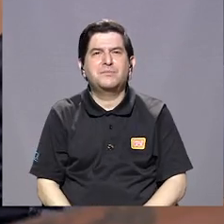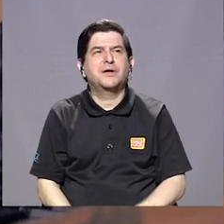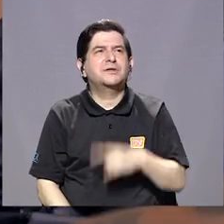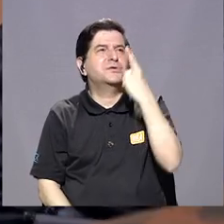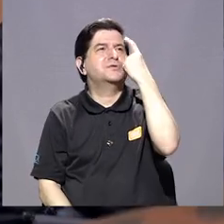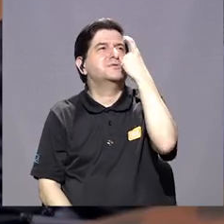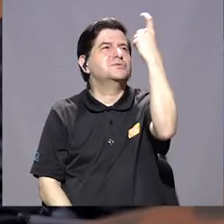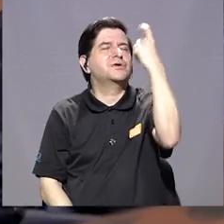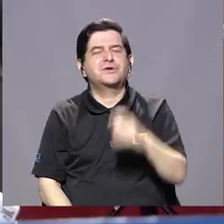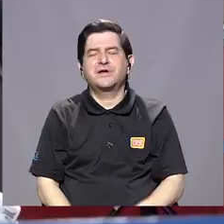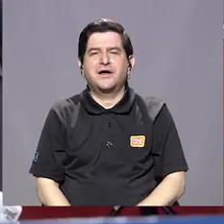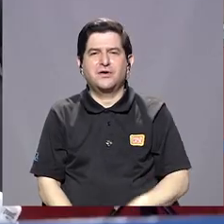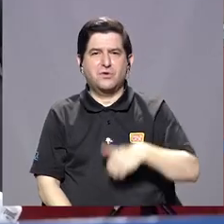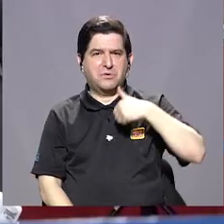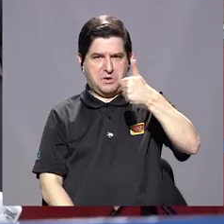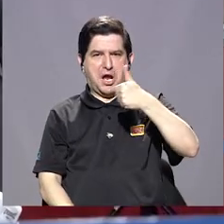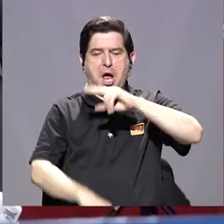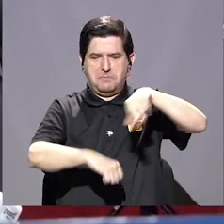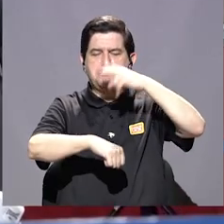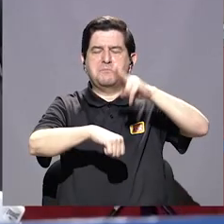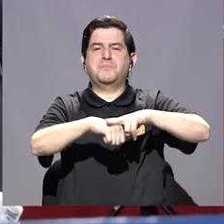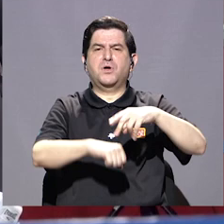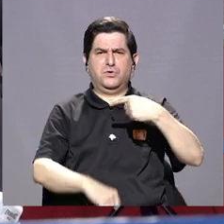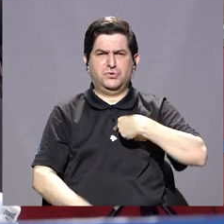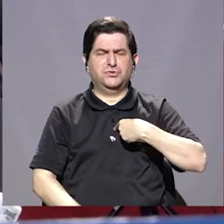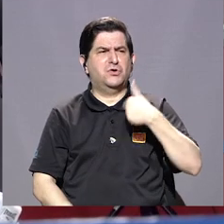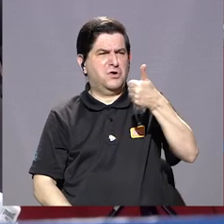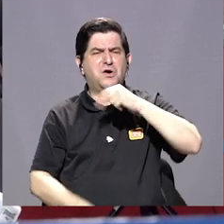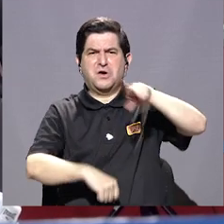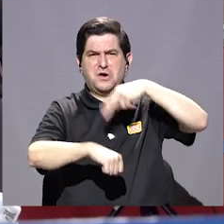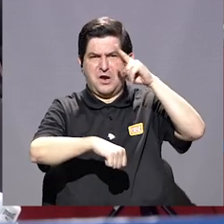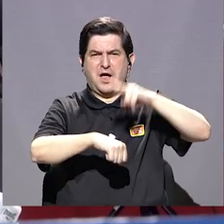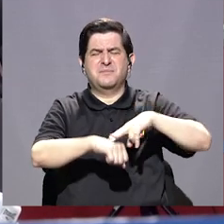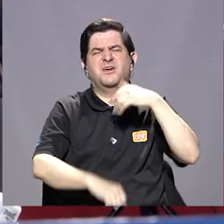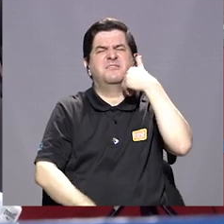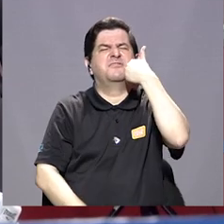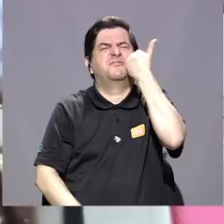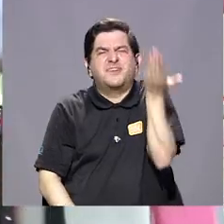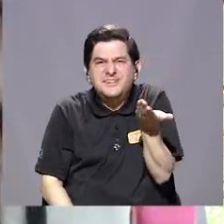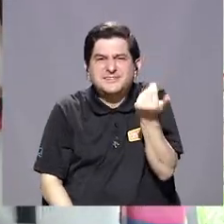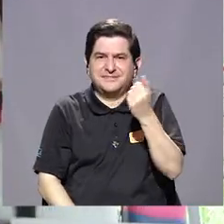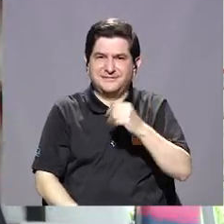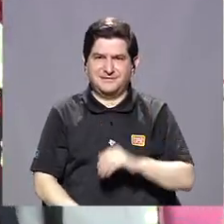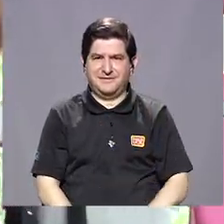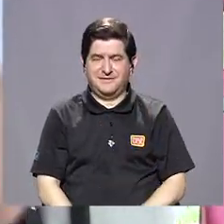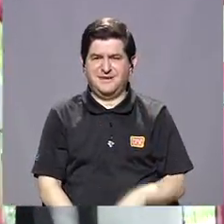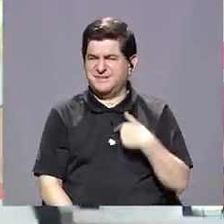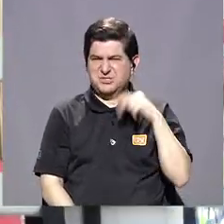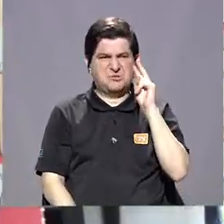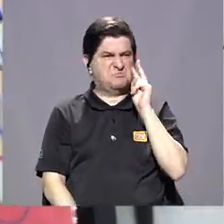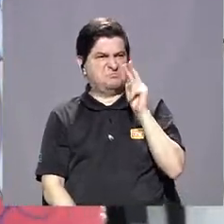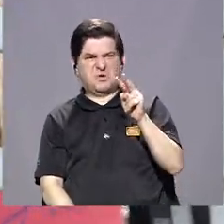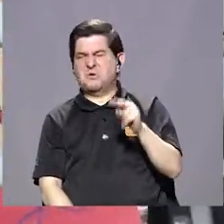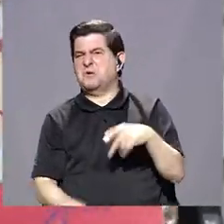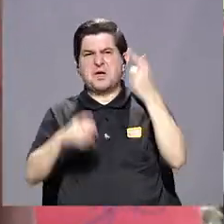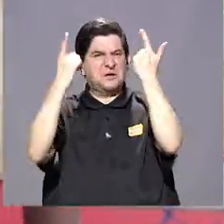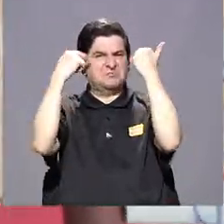ser campeones nacionales. Para mí ser campeón nacional era sumamente fácil, digamos, y yo no lo veía como un